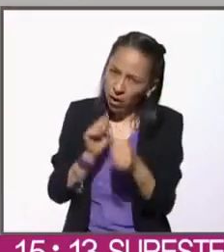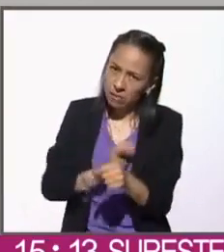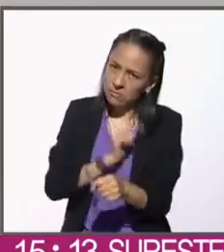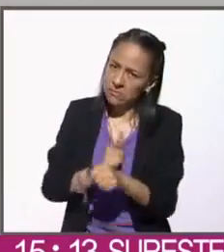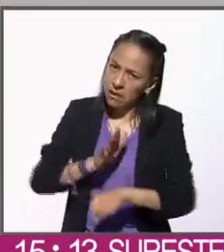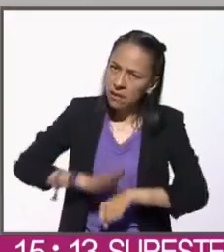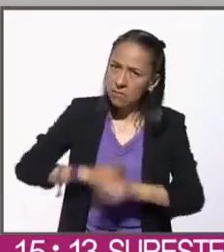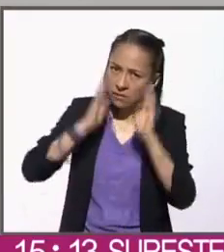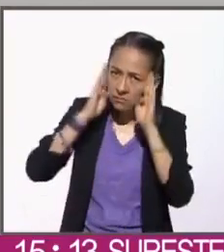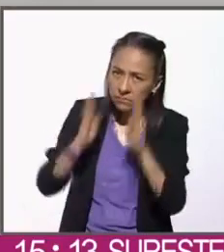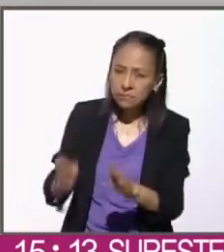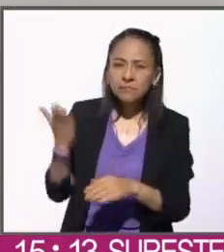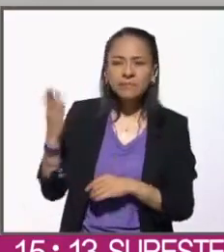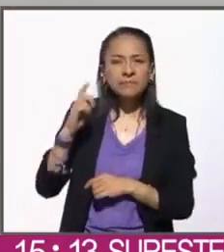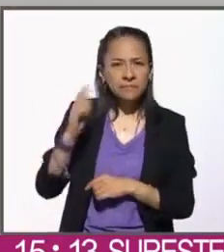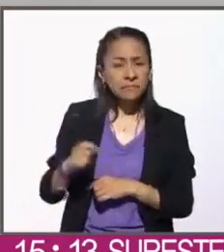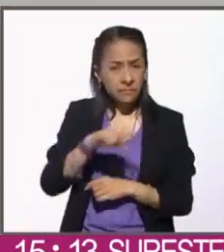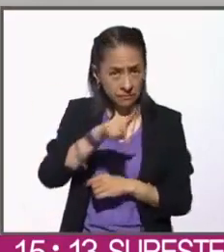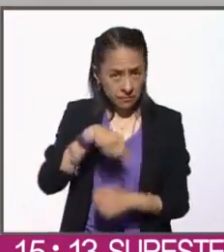hacer obligatorio por ley.